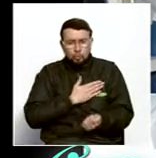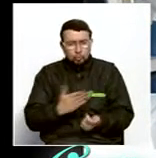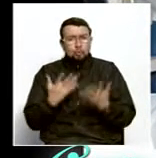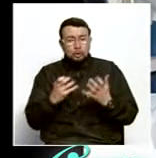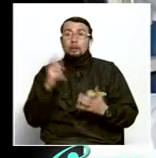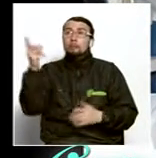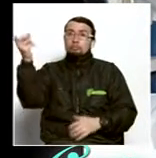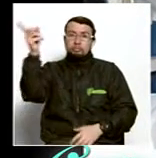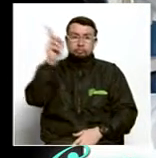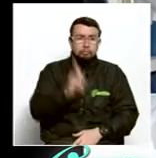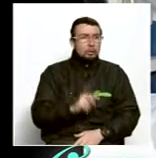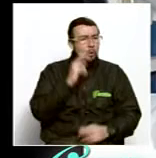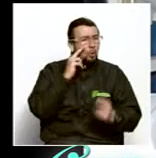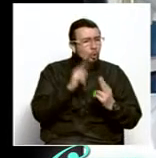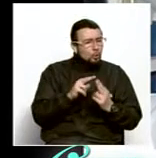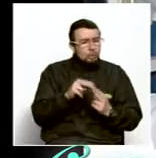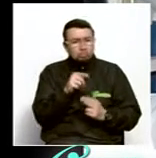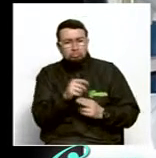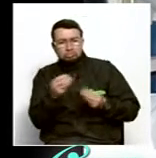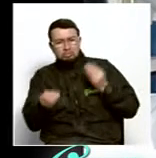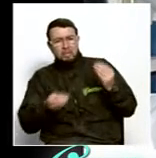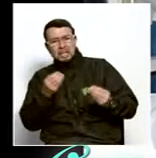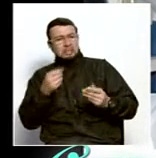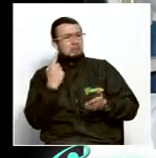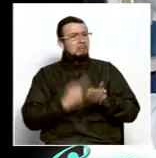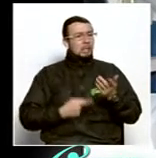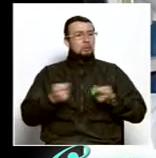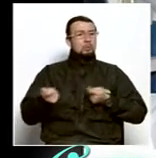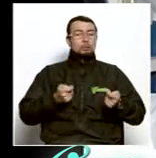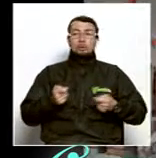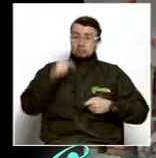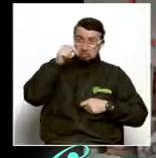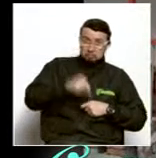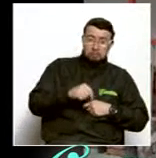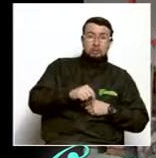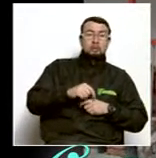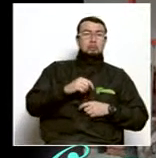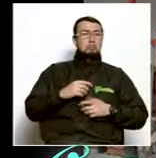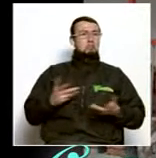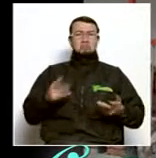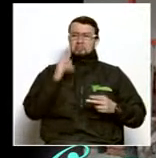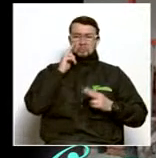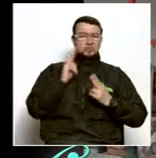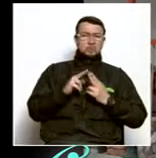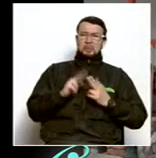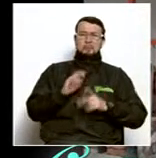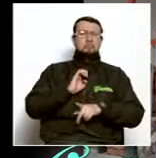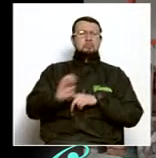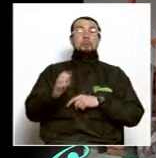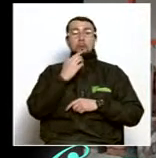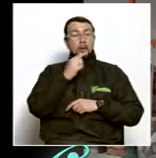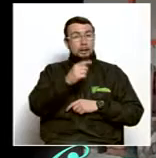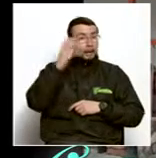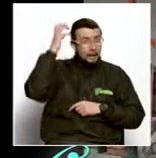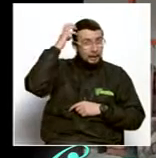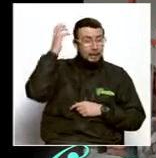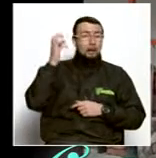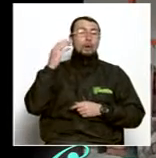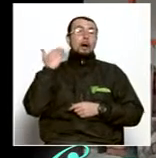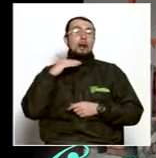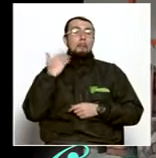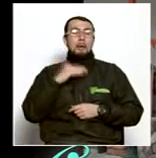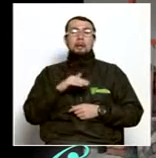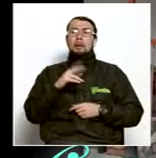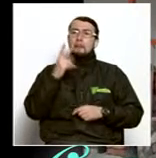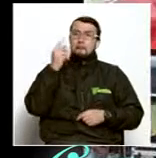y conocer este tipo de sitios, de lugares que nosotros mismos acá a nivel local. Tenemos en Cartago, tenemos en Armenia, tenemos acá en